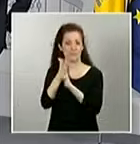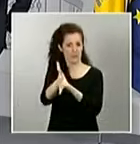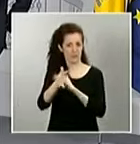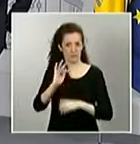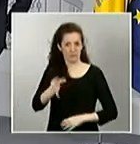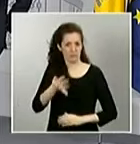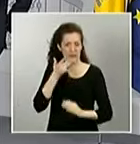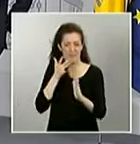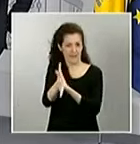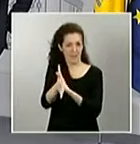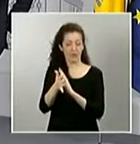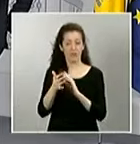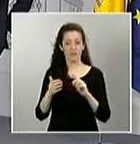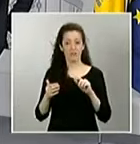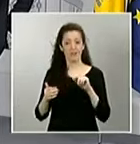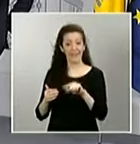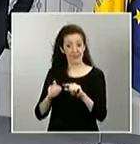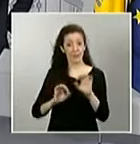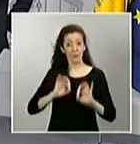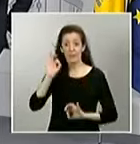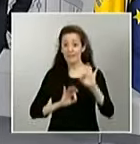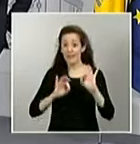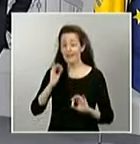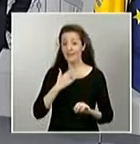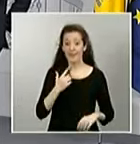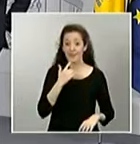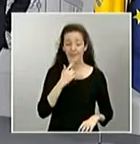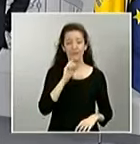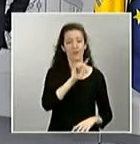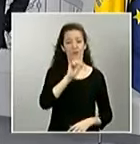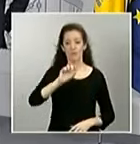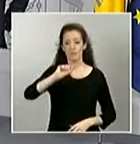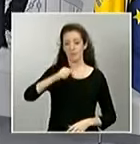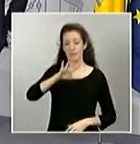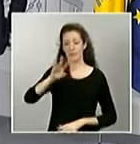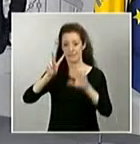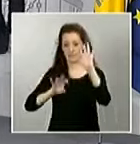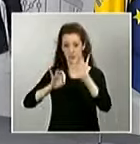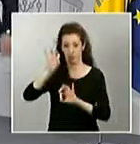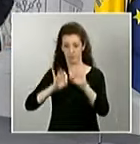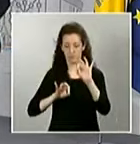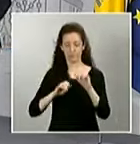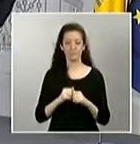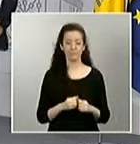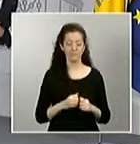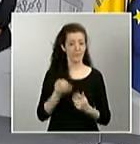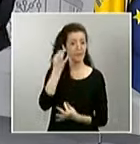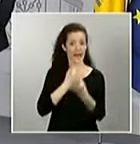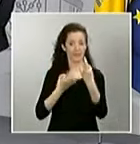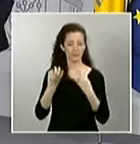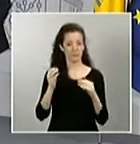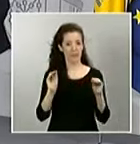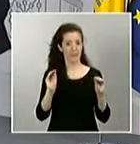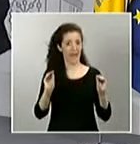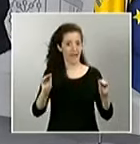en términos porcentuales, el 11,57%. Por tanto, el dato llamativo es de que en nuestro país